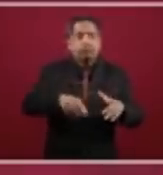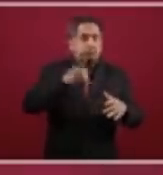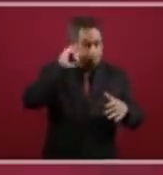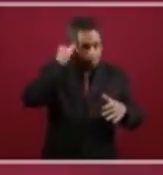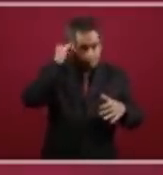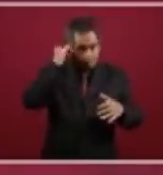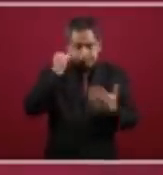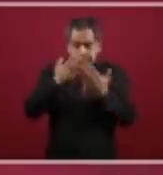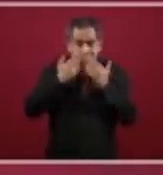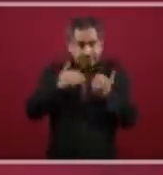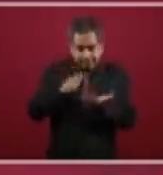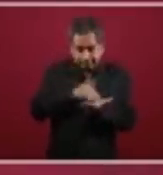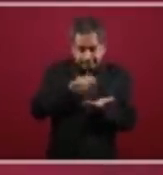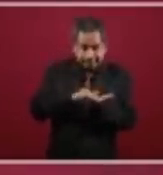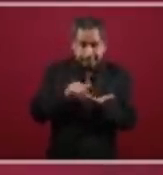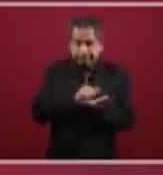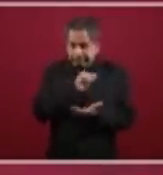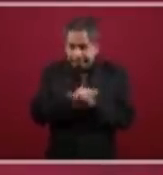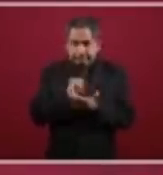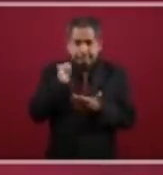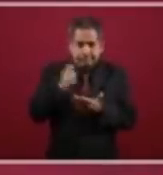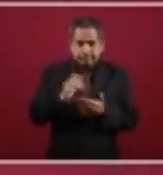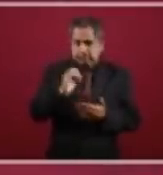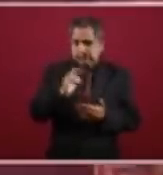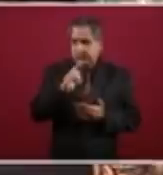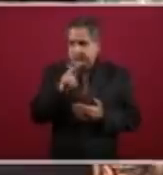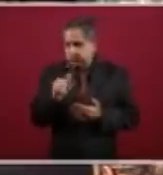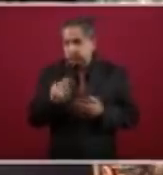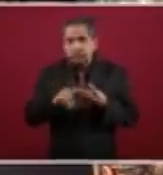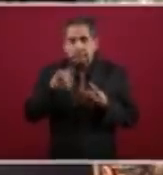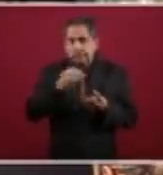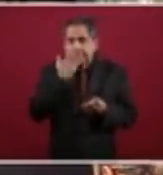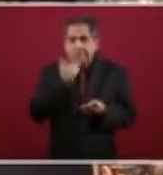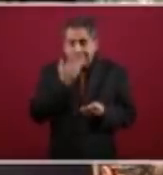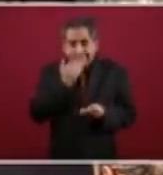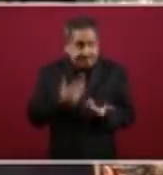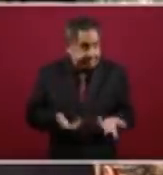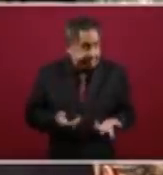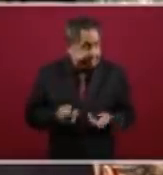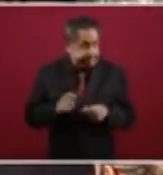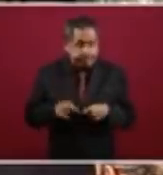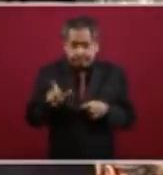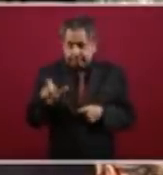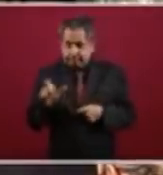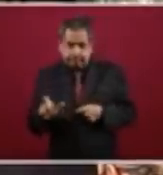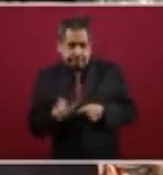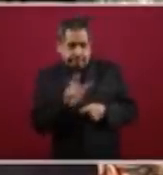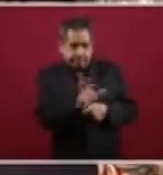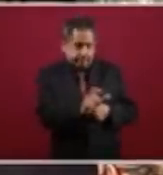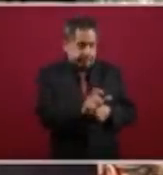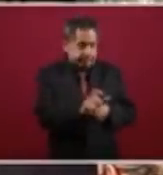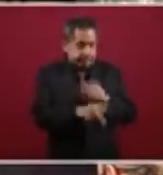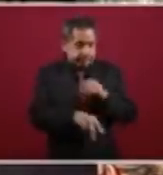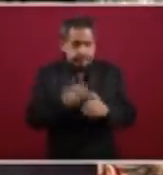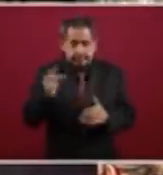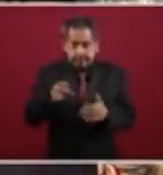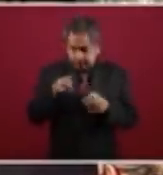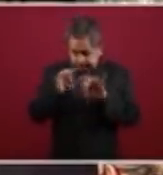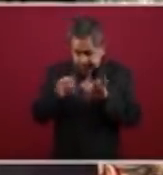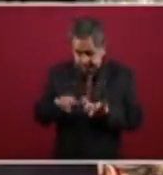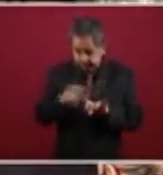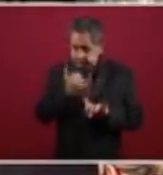de documentación y de datos correctos. De tal manera que cuando se entrega la tarjeta y tiene algún